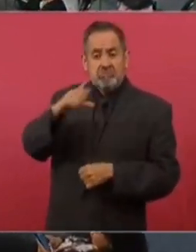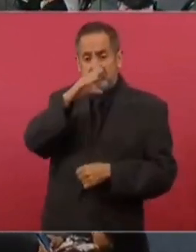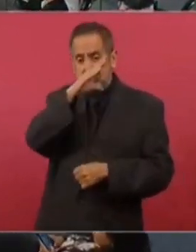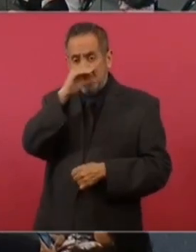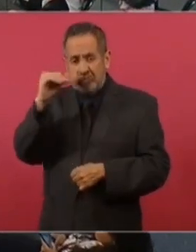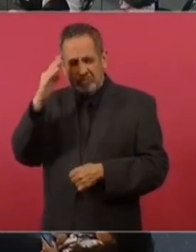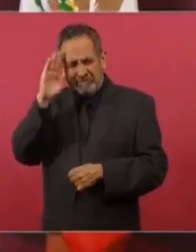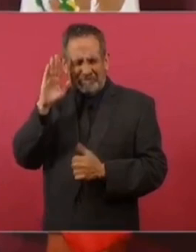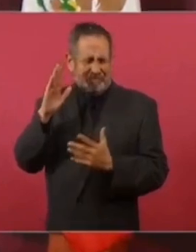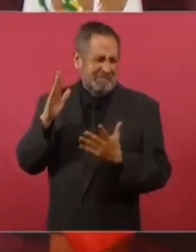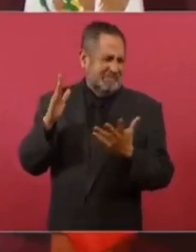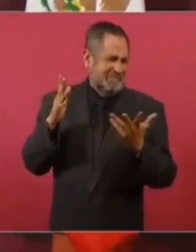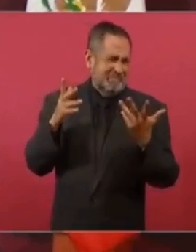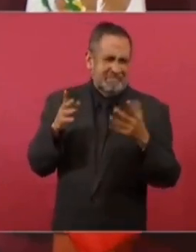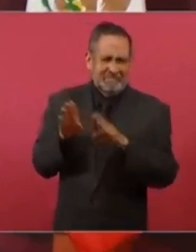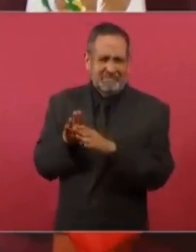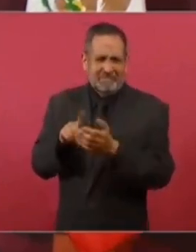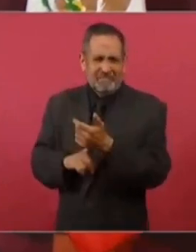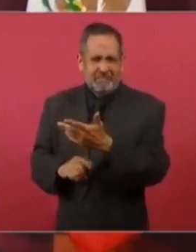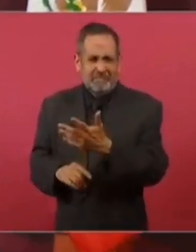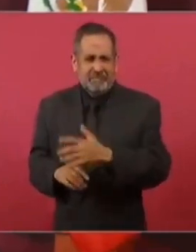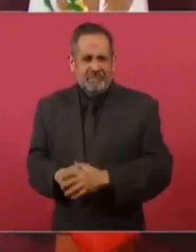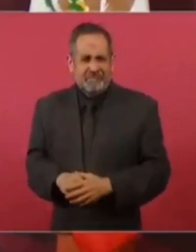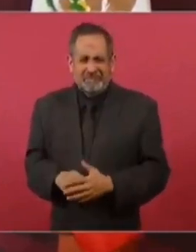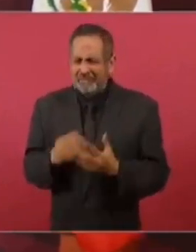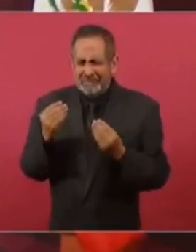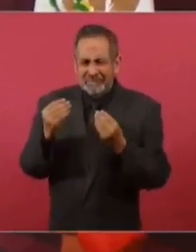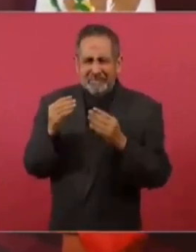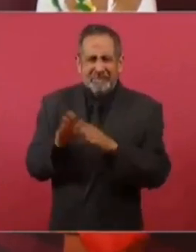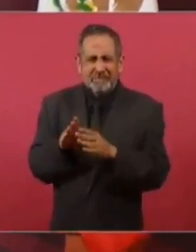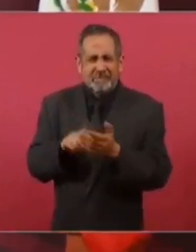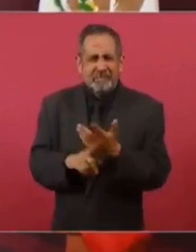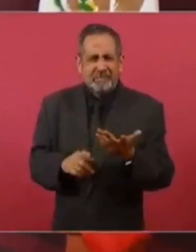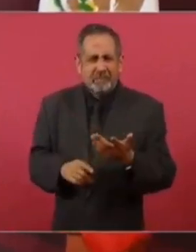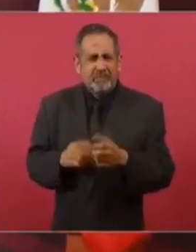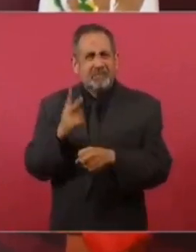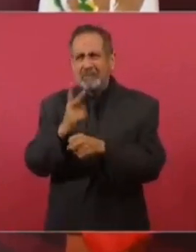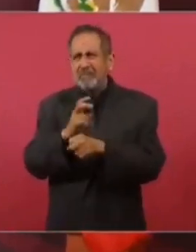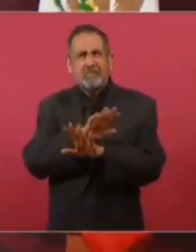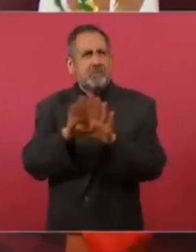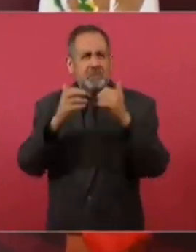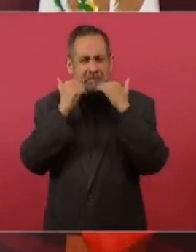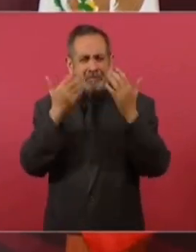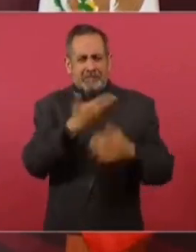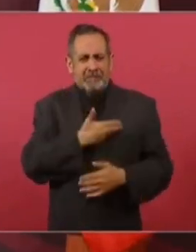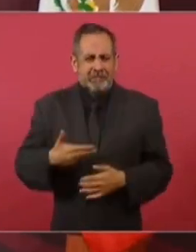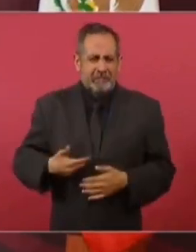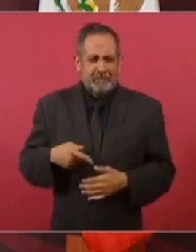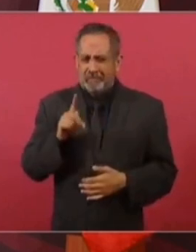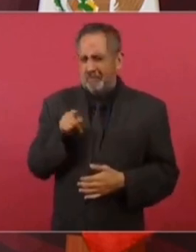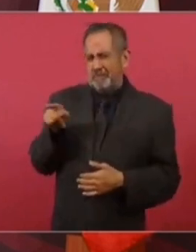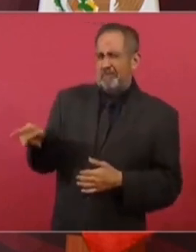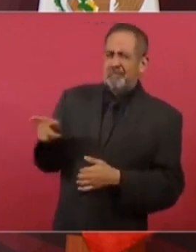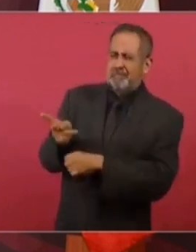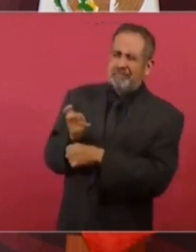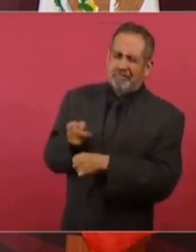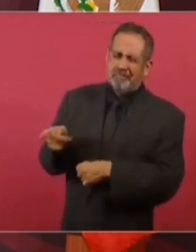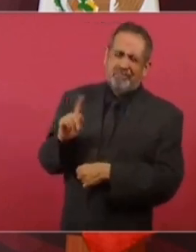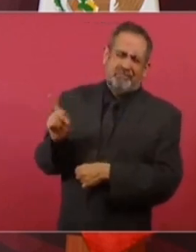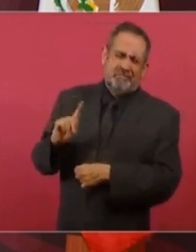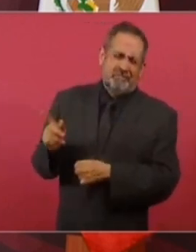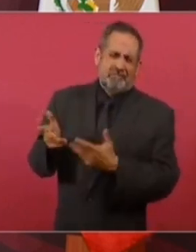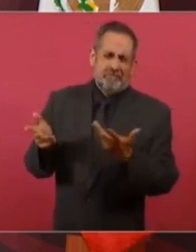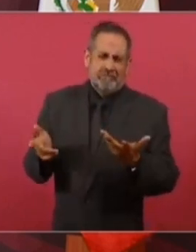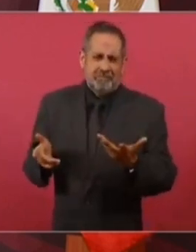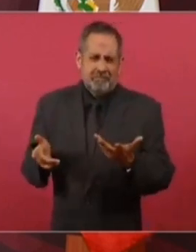y lo pone por encima de los... O sea, tú puedes invitar a cualquier presidente, pero no ponerlo como el máximo.